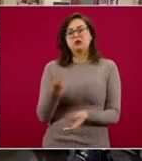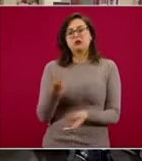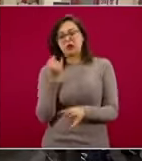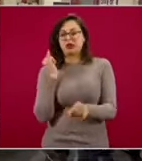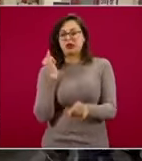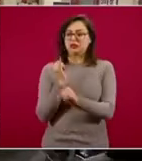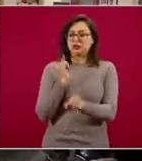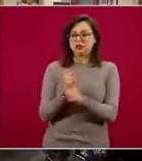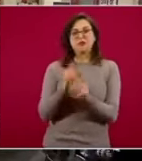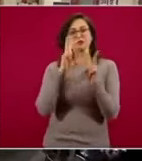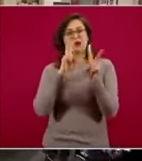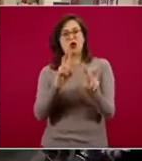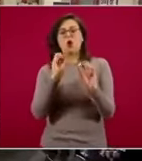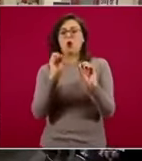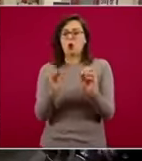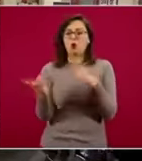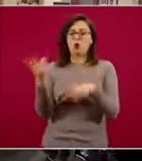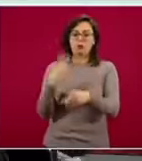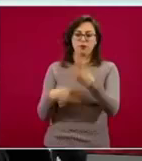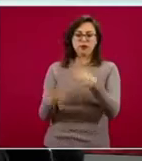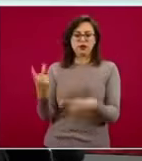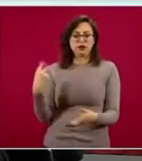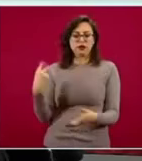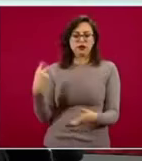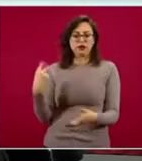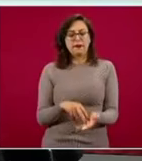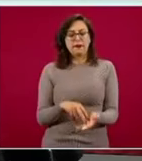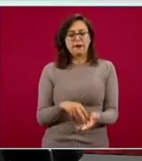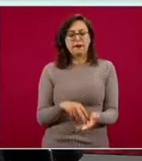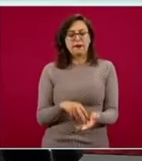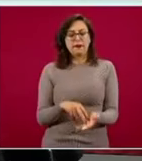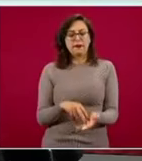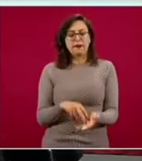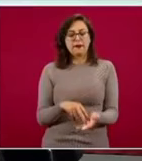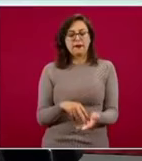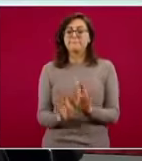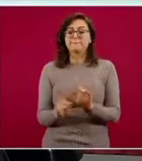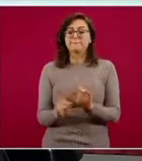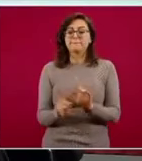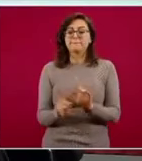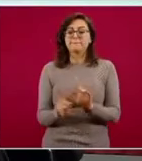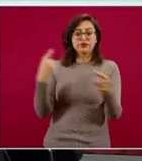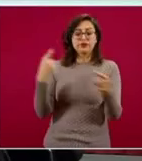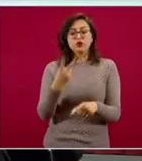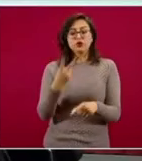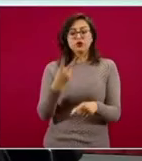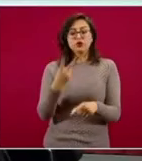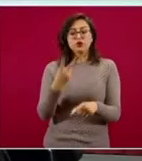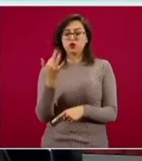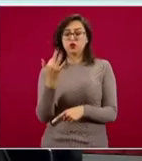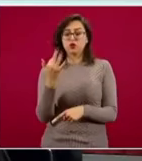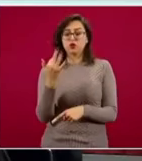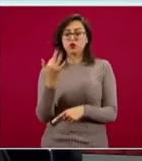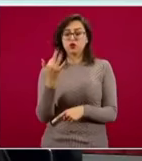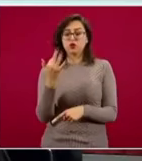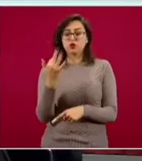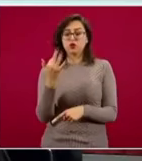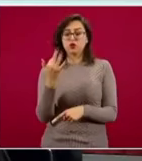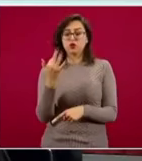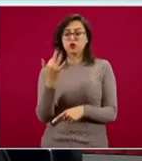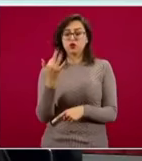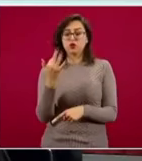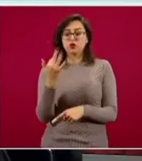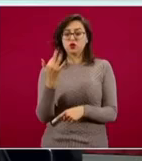de manera presencial, acompañándonos en esta conferencia vespertina, ya la número 258. Tenemos también